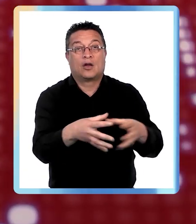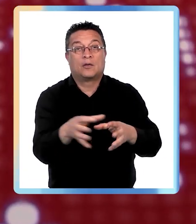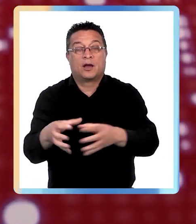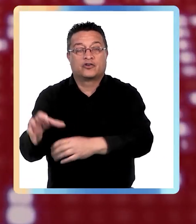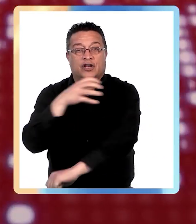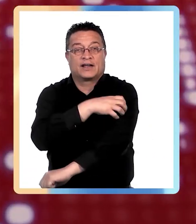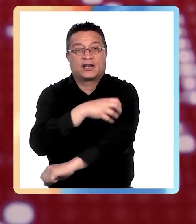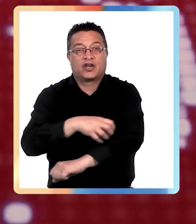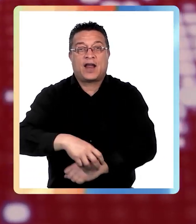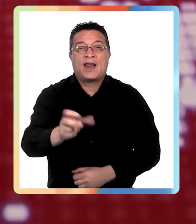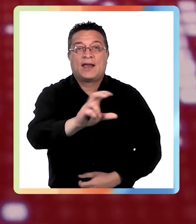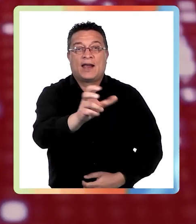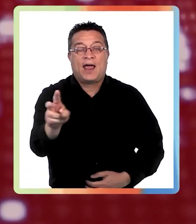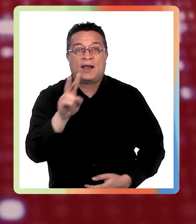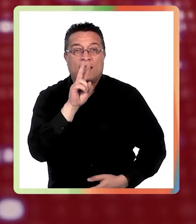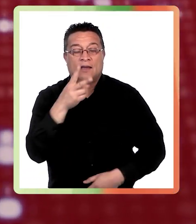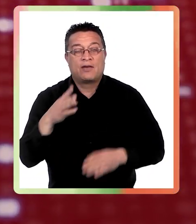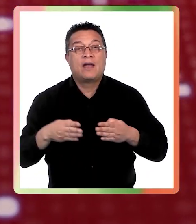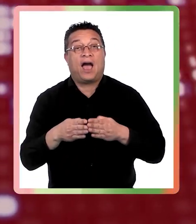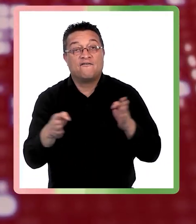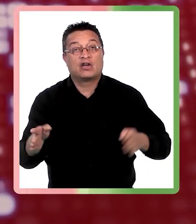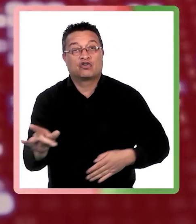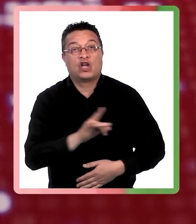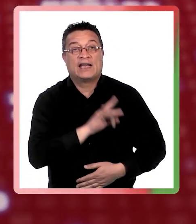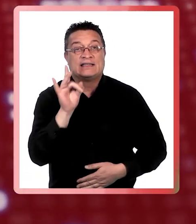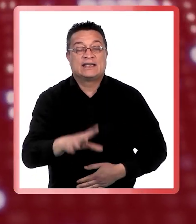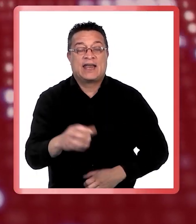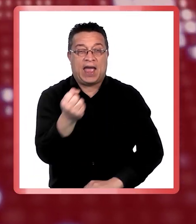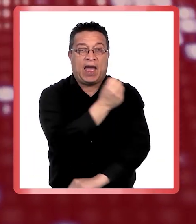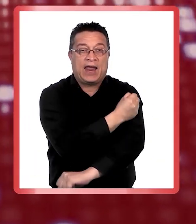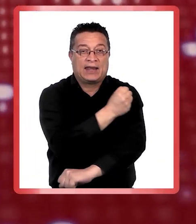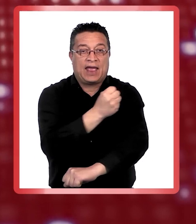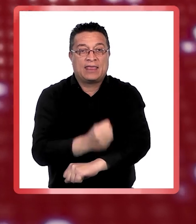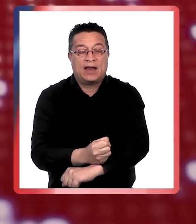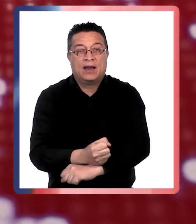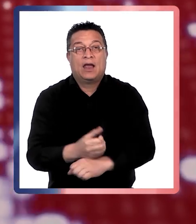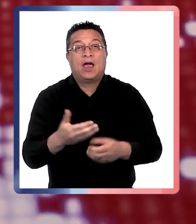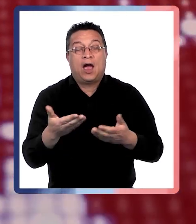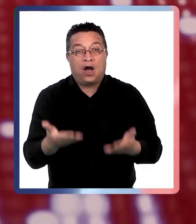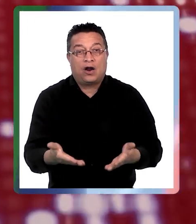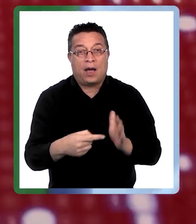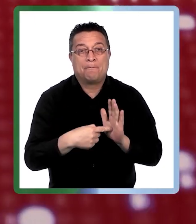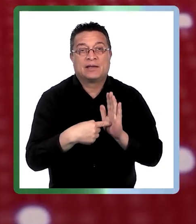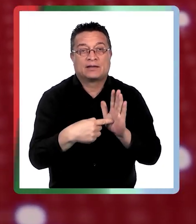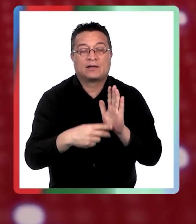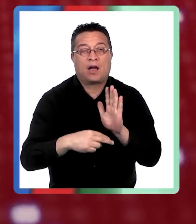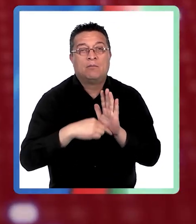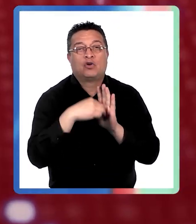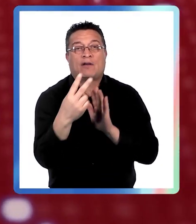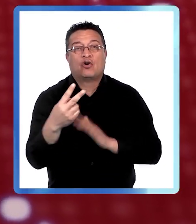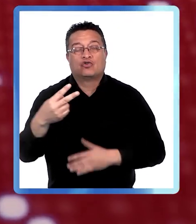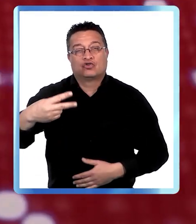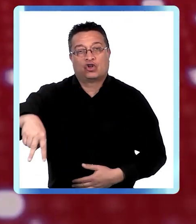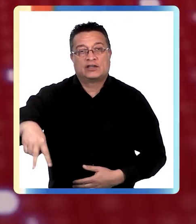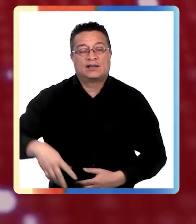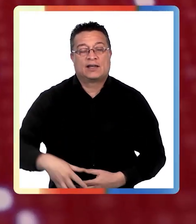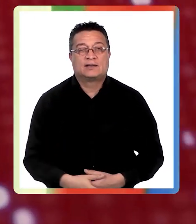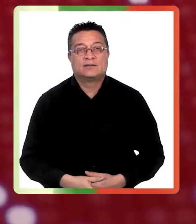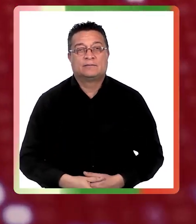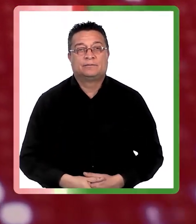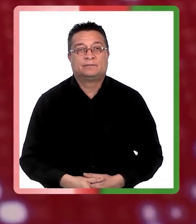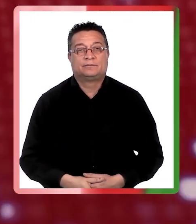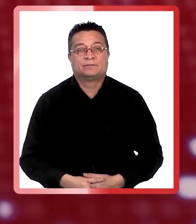Asociación Regional de Canales de Televisión de Señal Abierta de Chile, Arcatel, presenta Portavoz